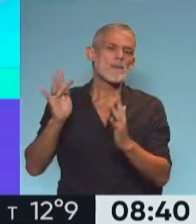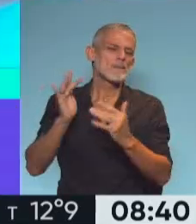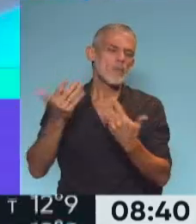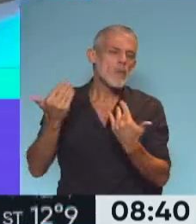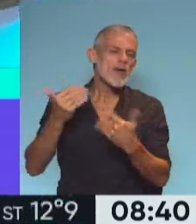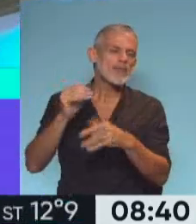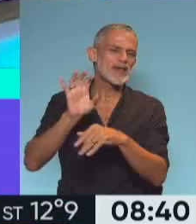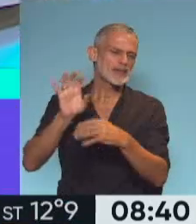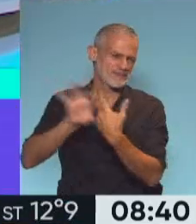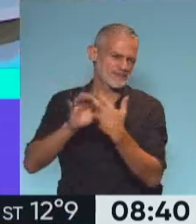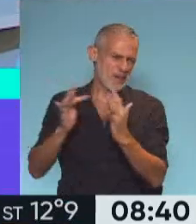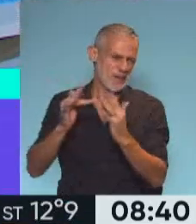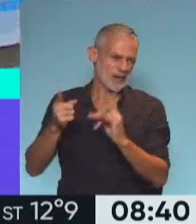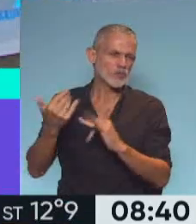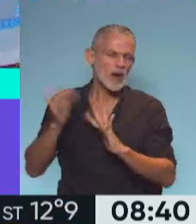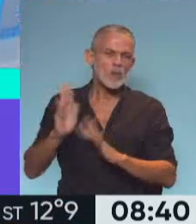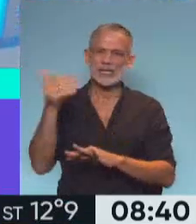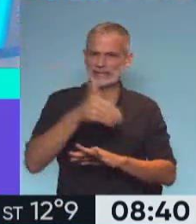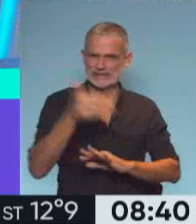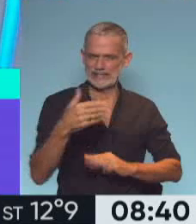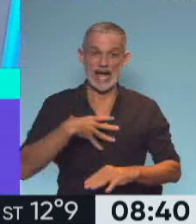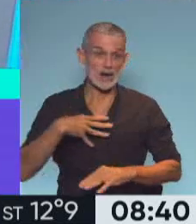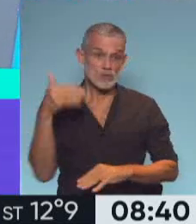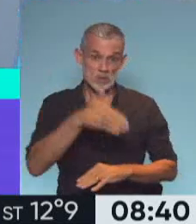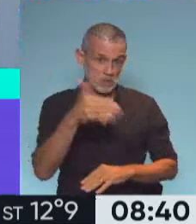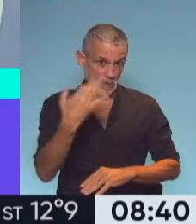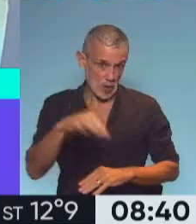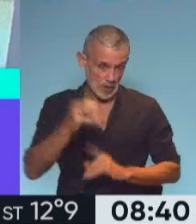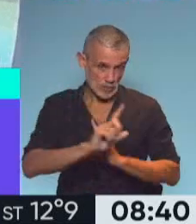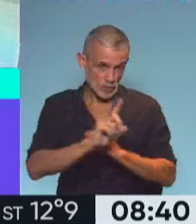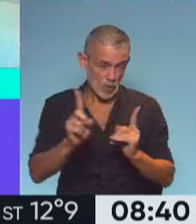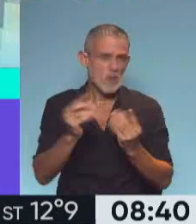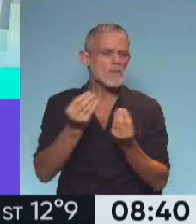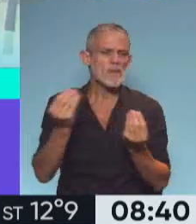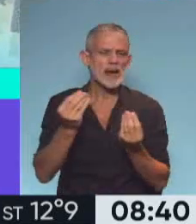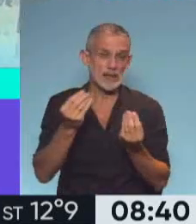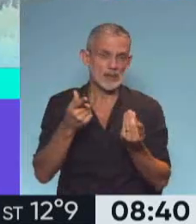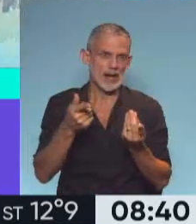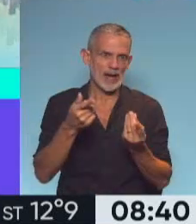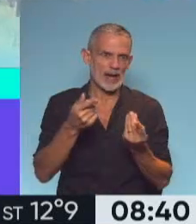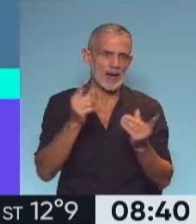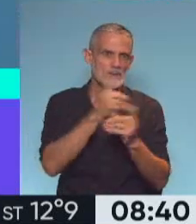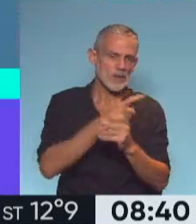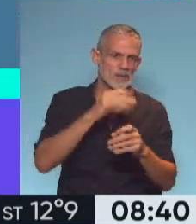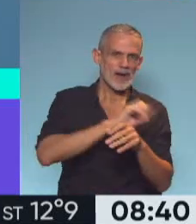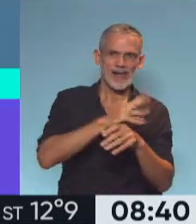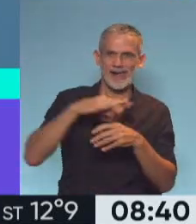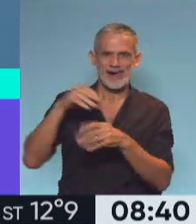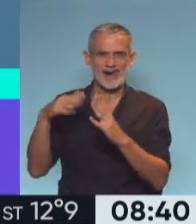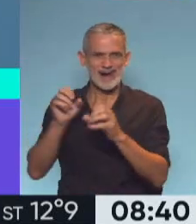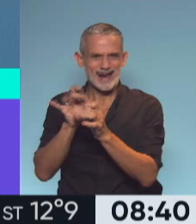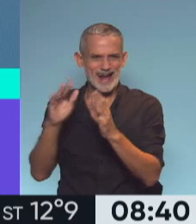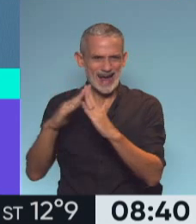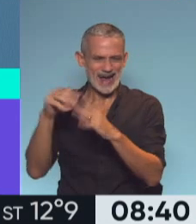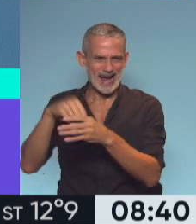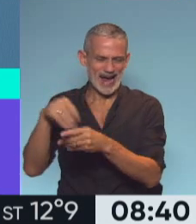la presencialidad del estudiante, del alumno en la escuela, justamente para evitar llevar el riesgo a Sí, el casa. problema es la